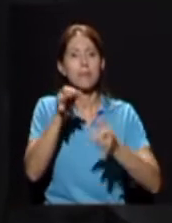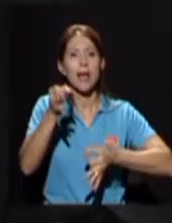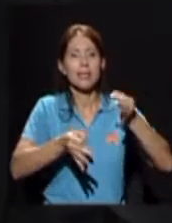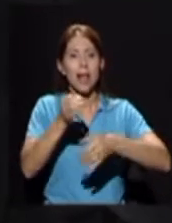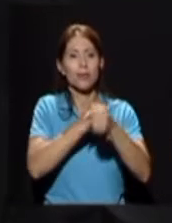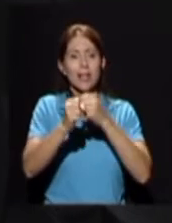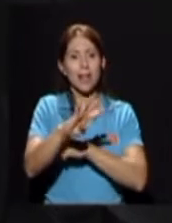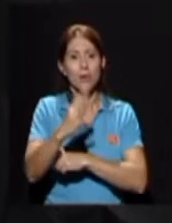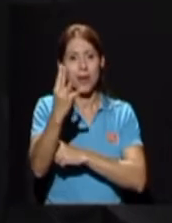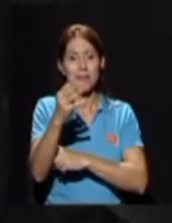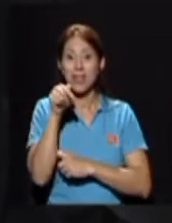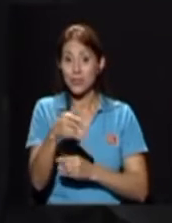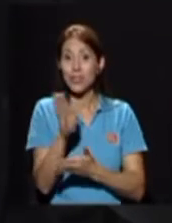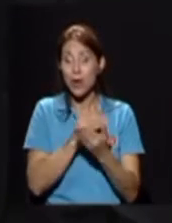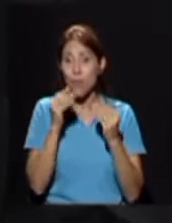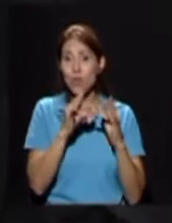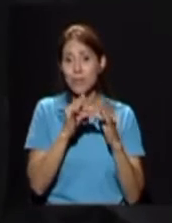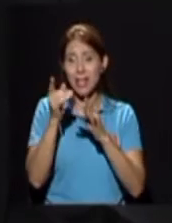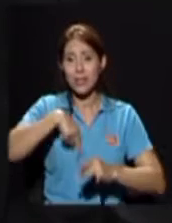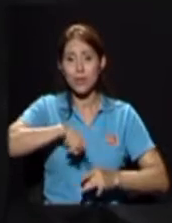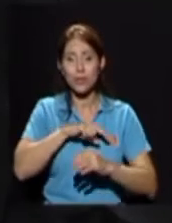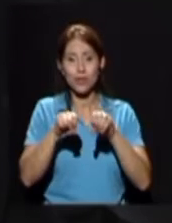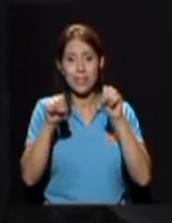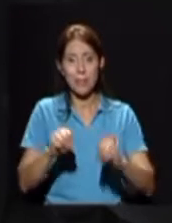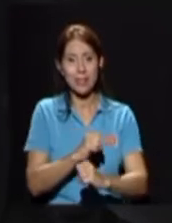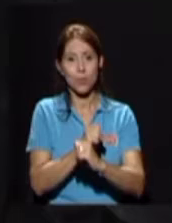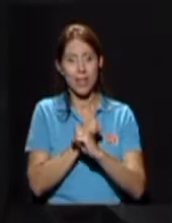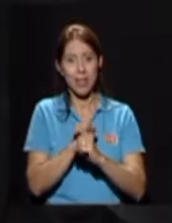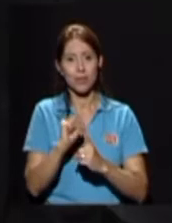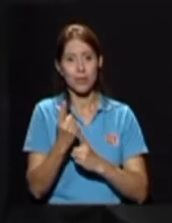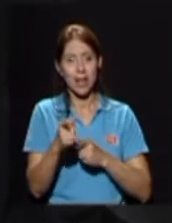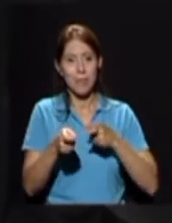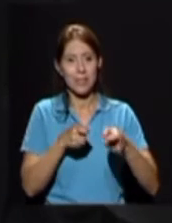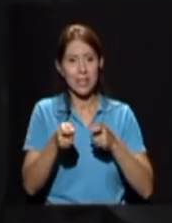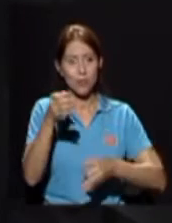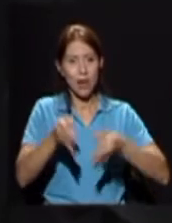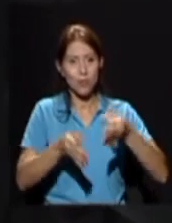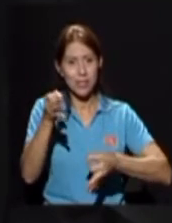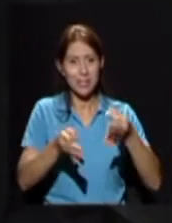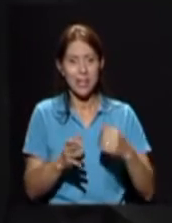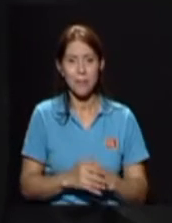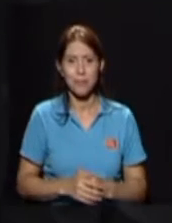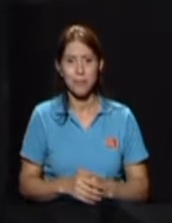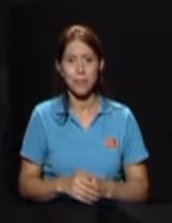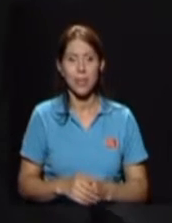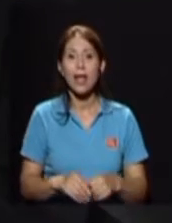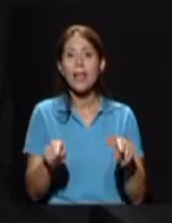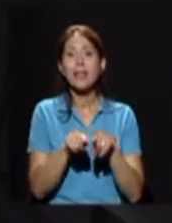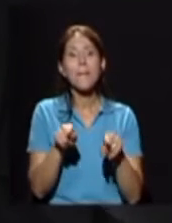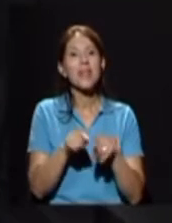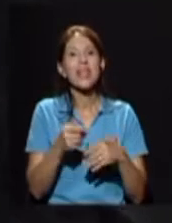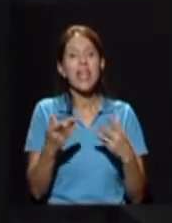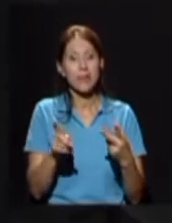particular de nuestro diseño del sistema de seguridad y de administración de la justicia. La otra cosa es que es muy